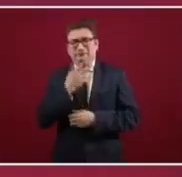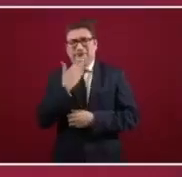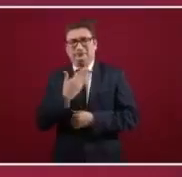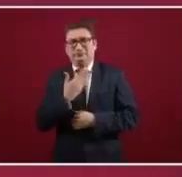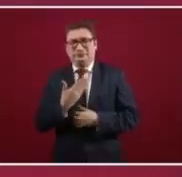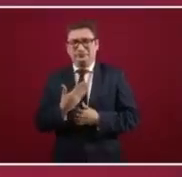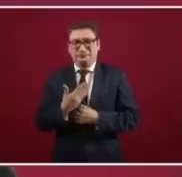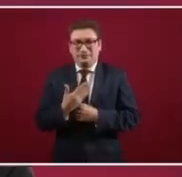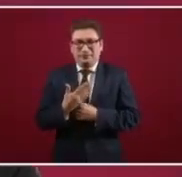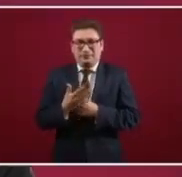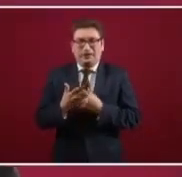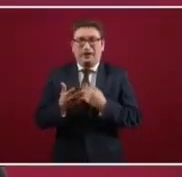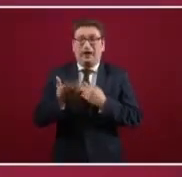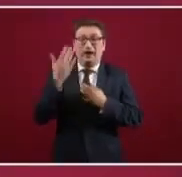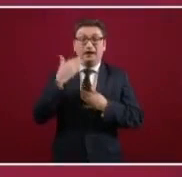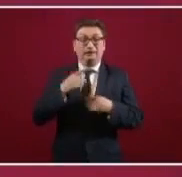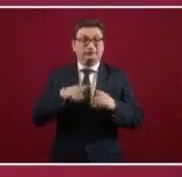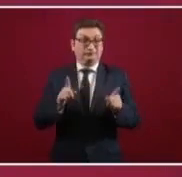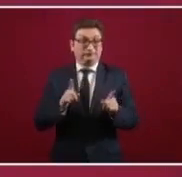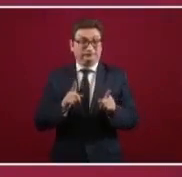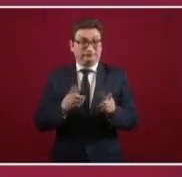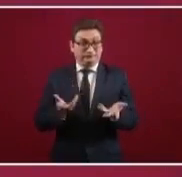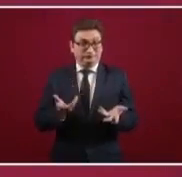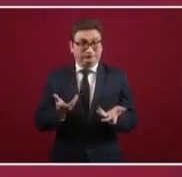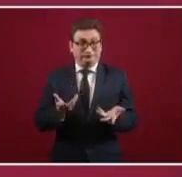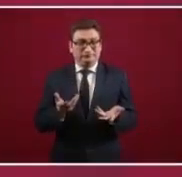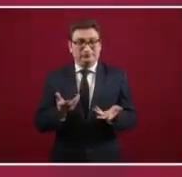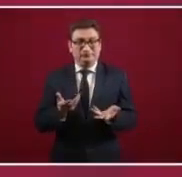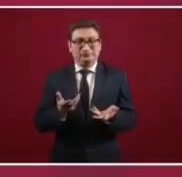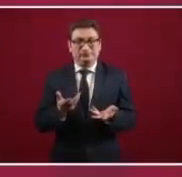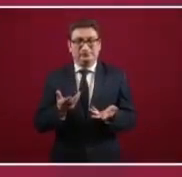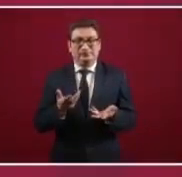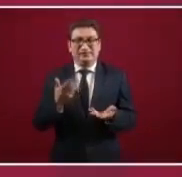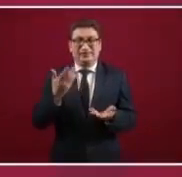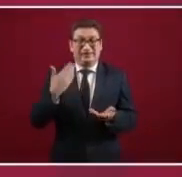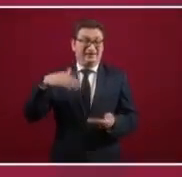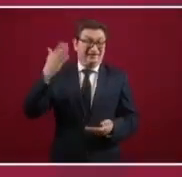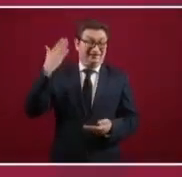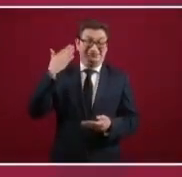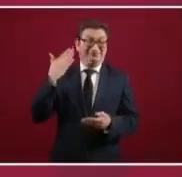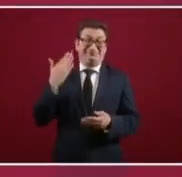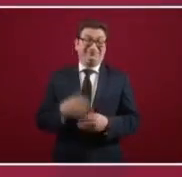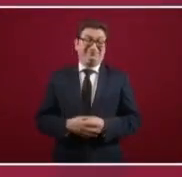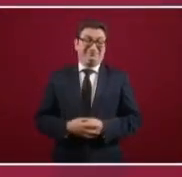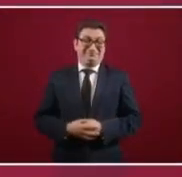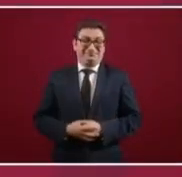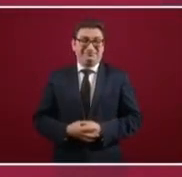ya no es así de qué como lo era antes